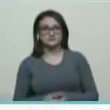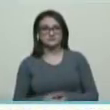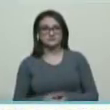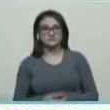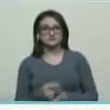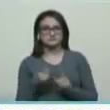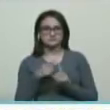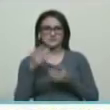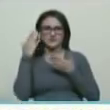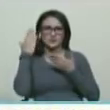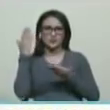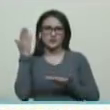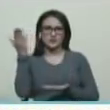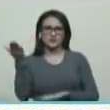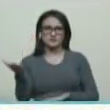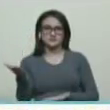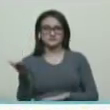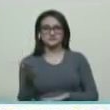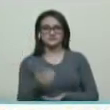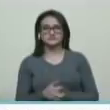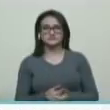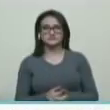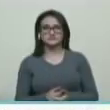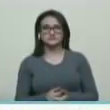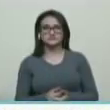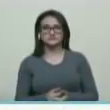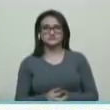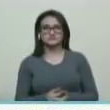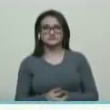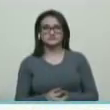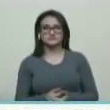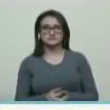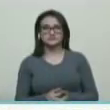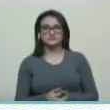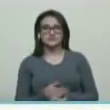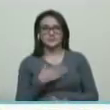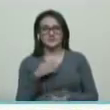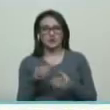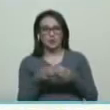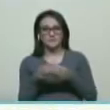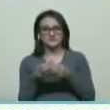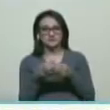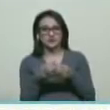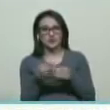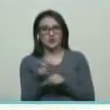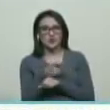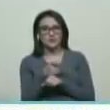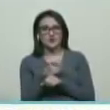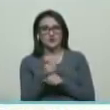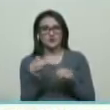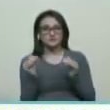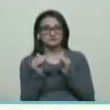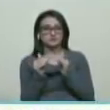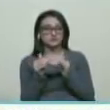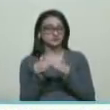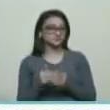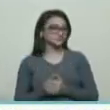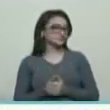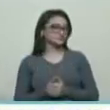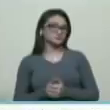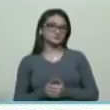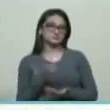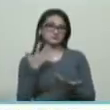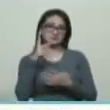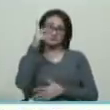saludarlo a usted, señor copresidente de la Comisión Intergubernamental de Alto Nivel, Tarek El